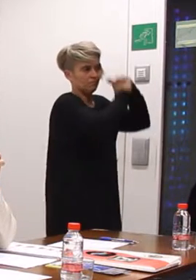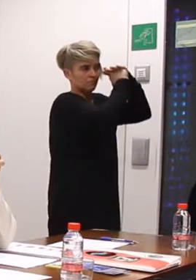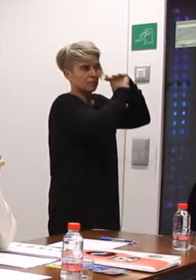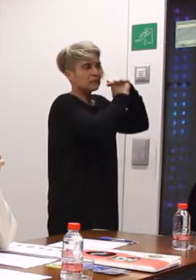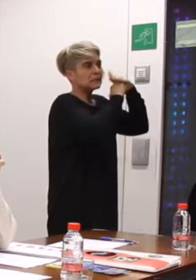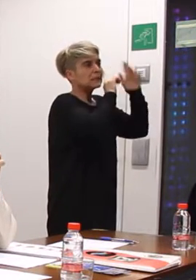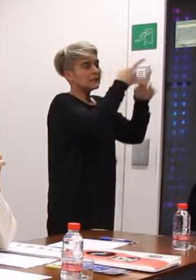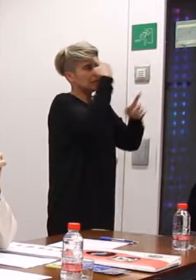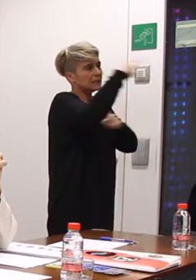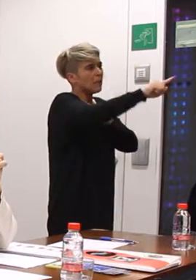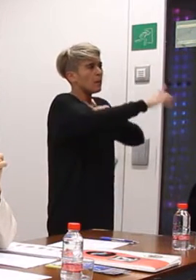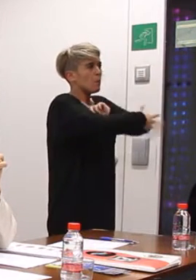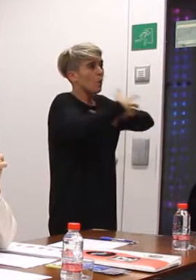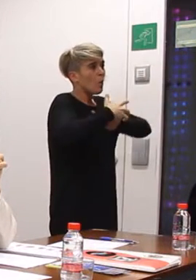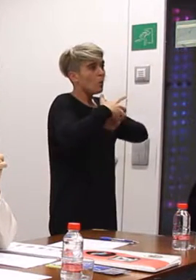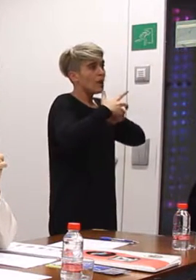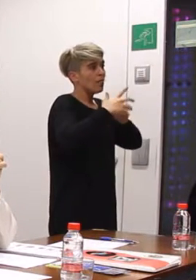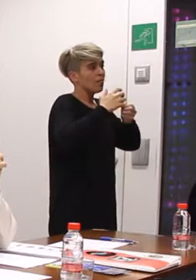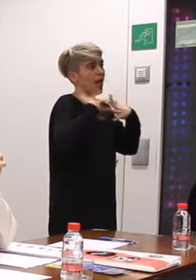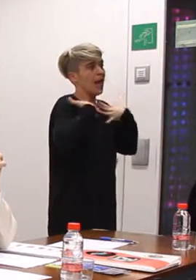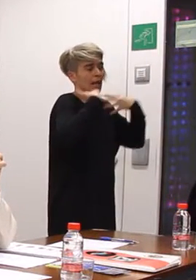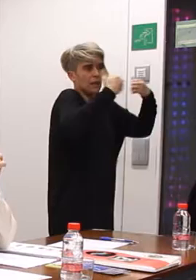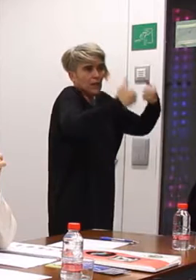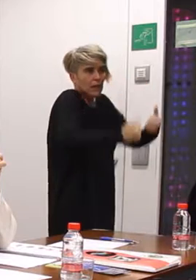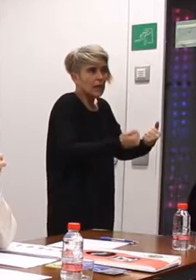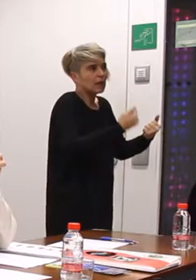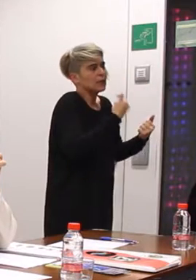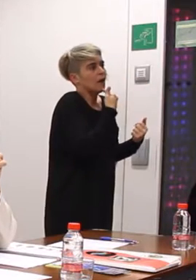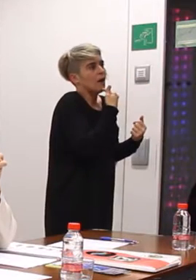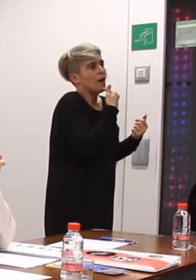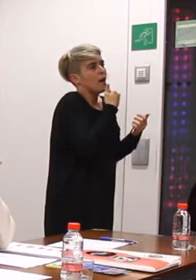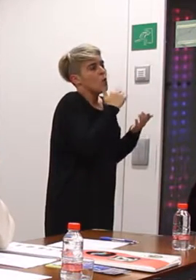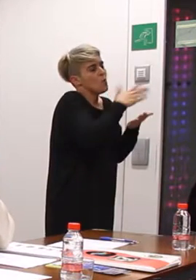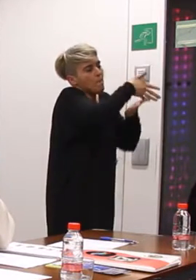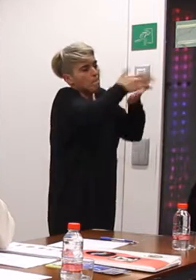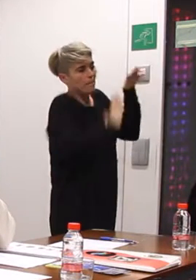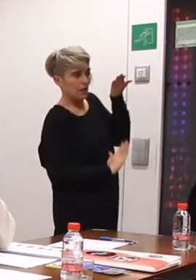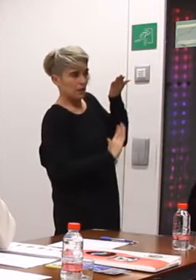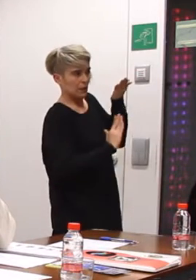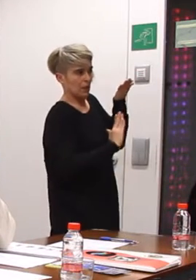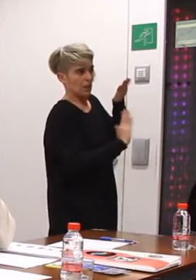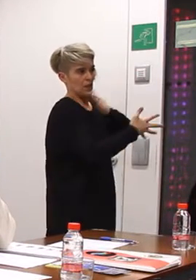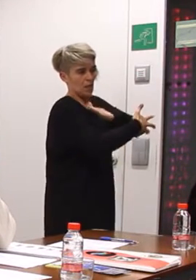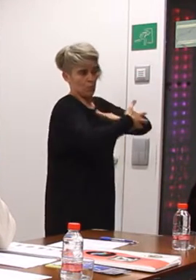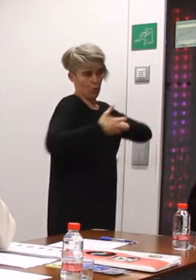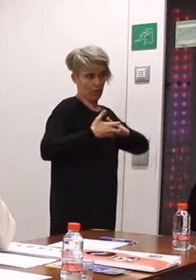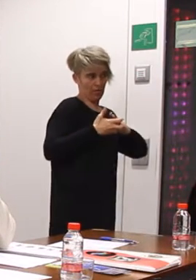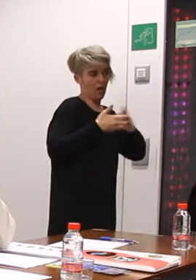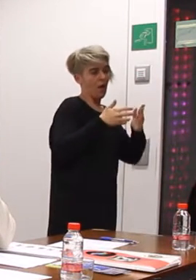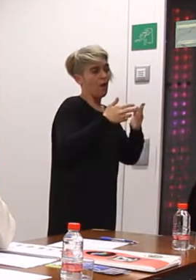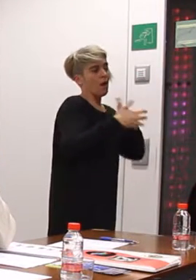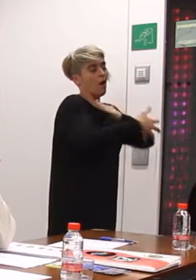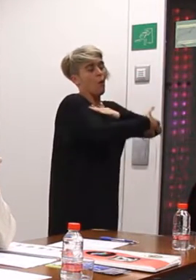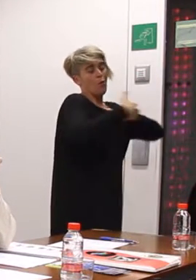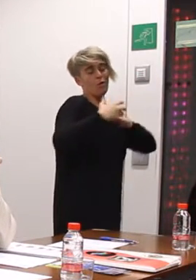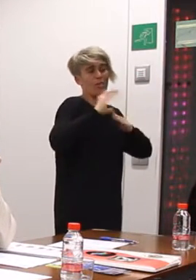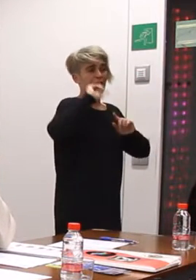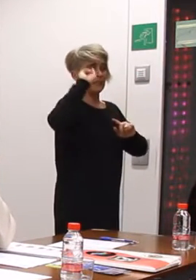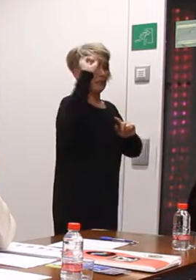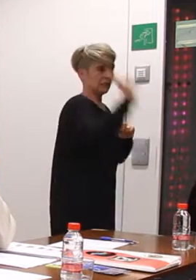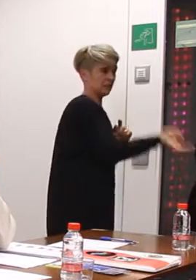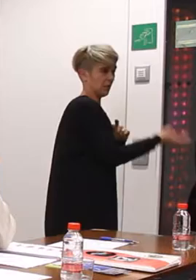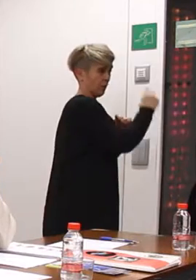cuando hablamos de pobreza energética hablamos de una cara de la pobreza. La pobreza tiene muchas caras, seguramente ahora Nuria nos